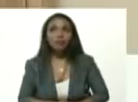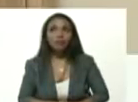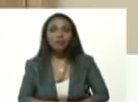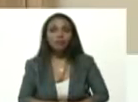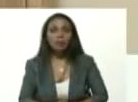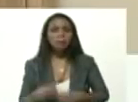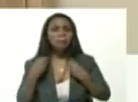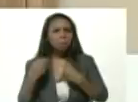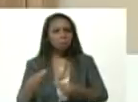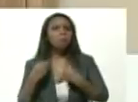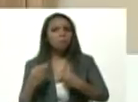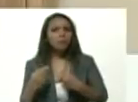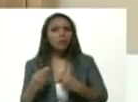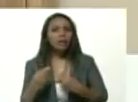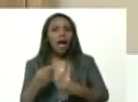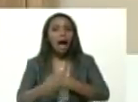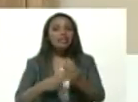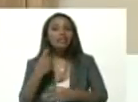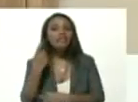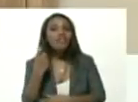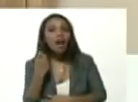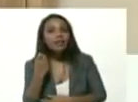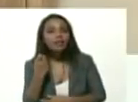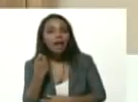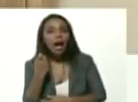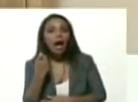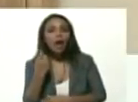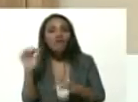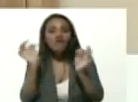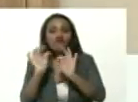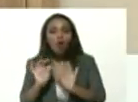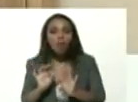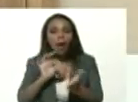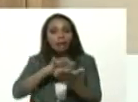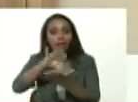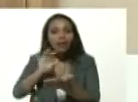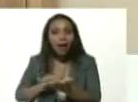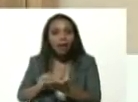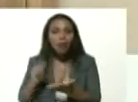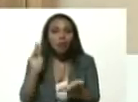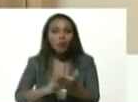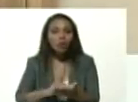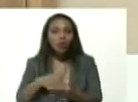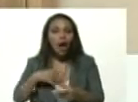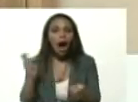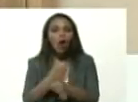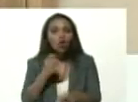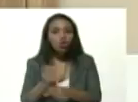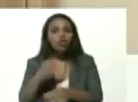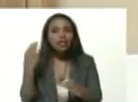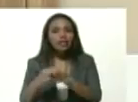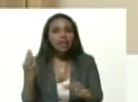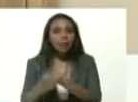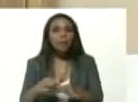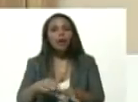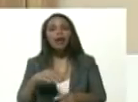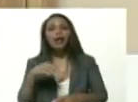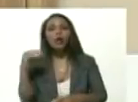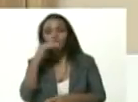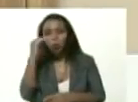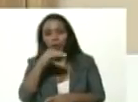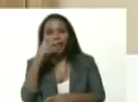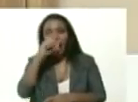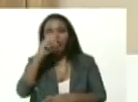Para esto hace falta un conjunto de medidas que ya hemos aplicado en agosto, septiembre, octubre, noviembre del año